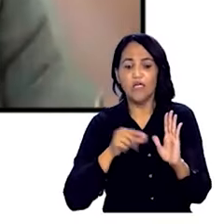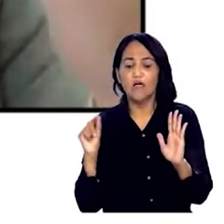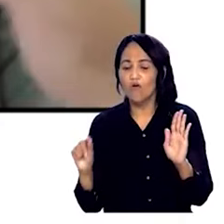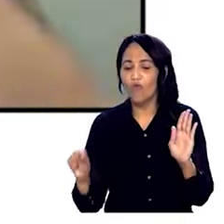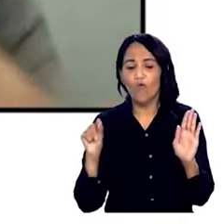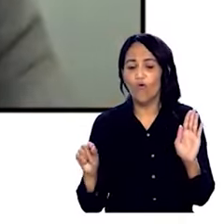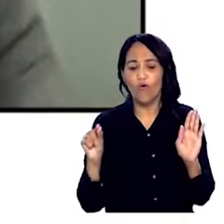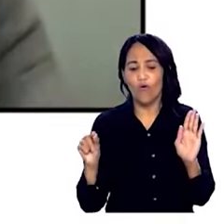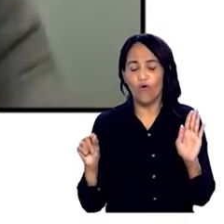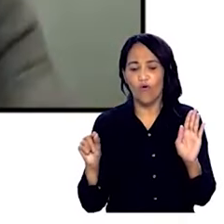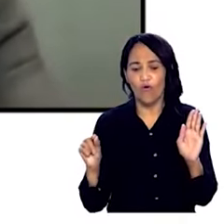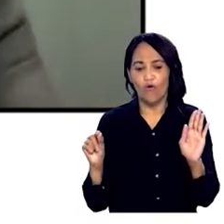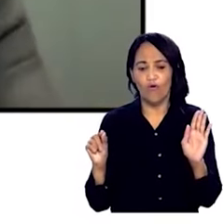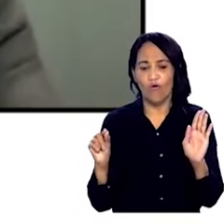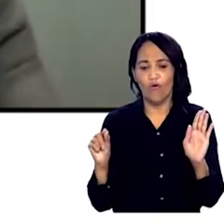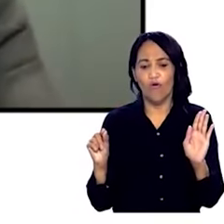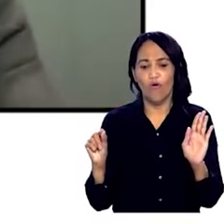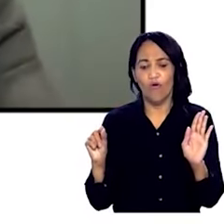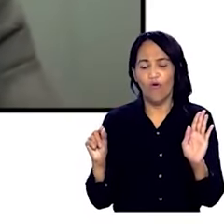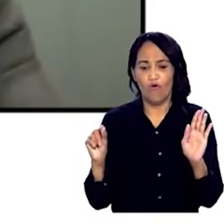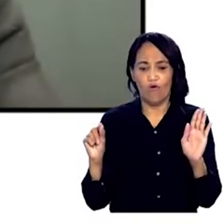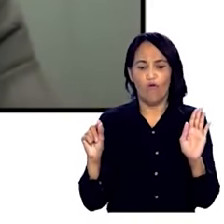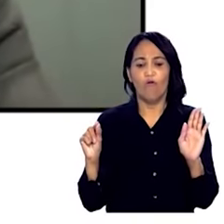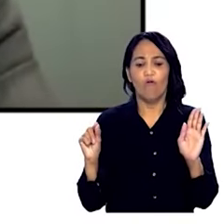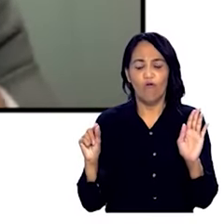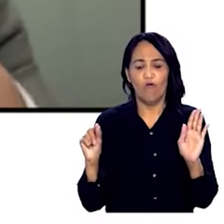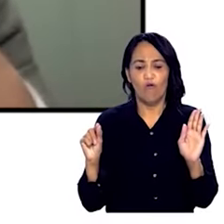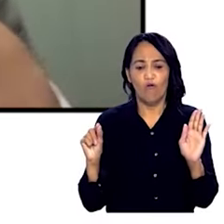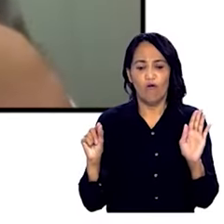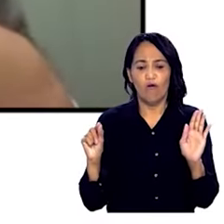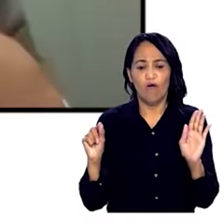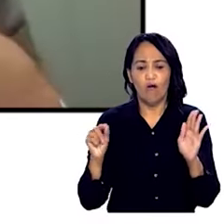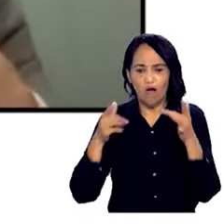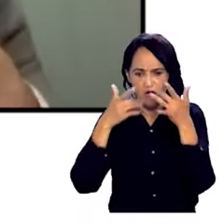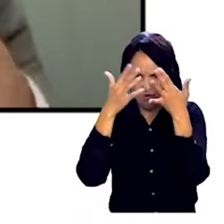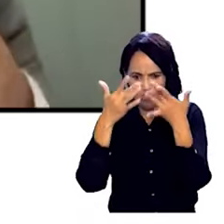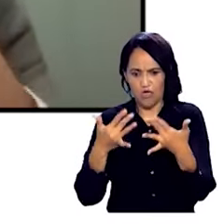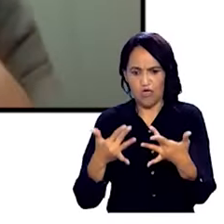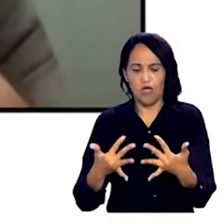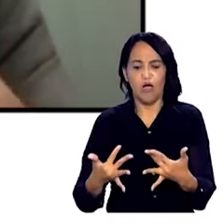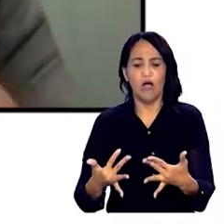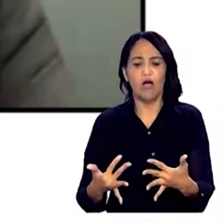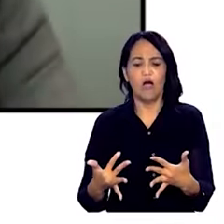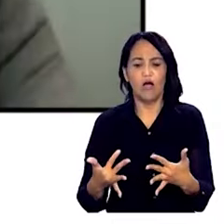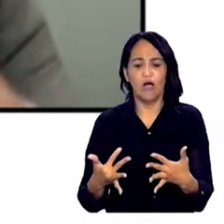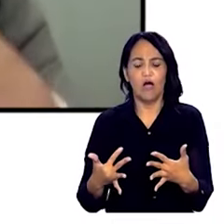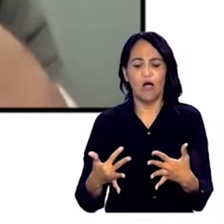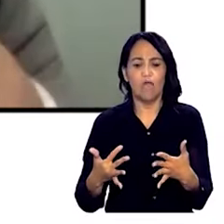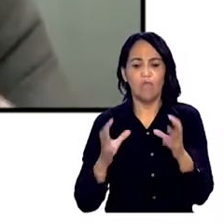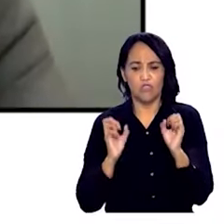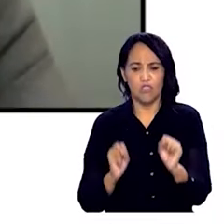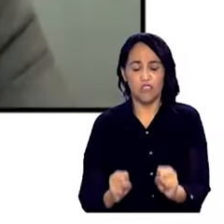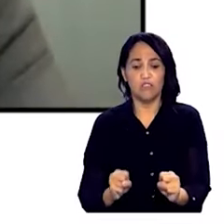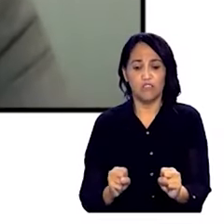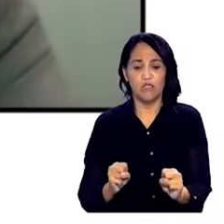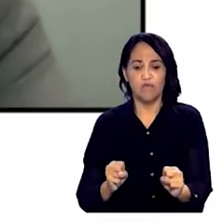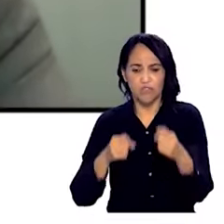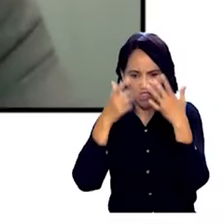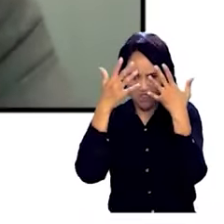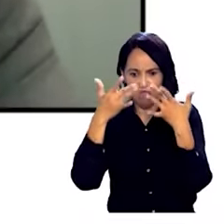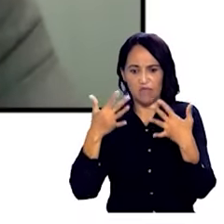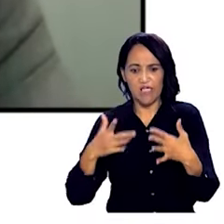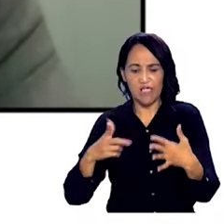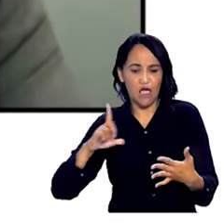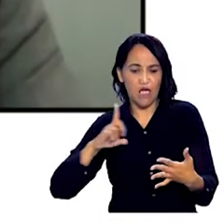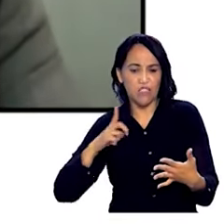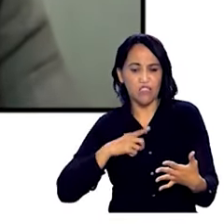de lar explicar Demi podríamos dec en Argentina Hay 24 tribunales de casación de